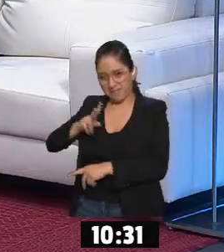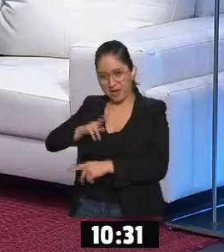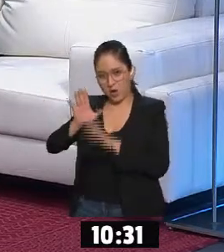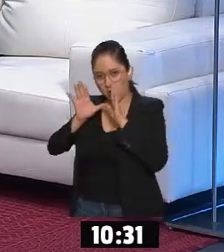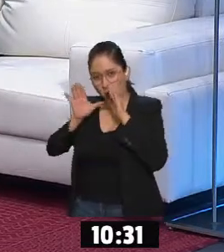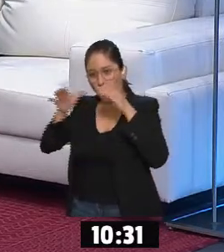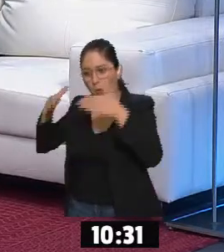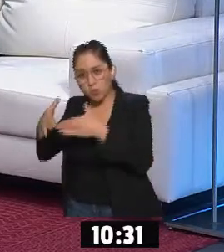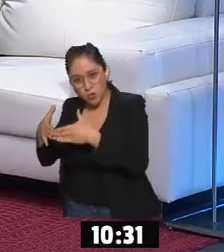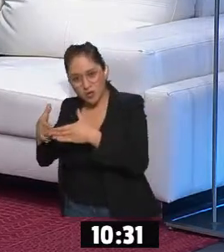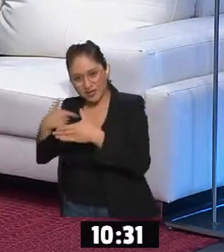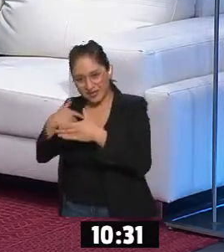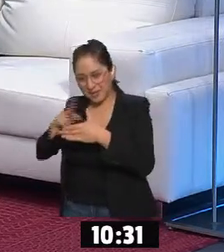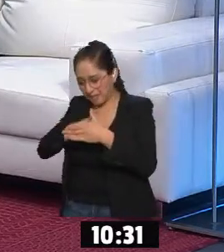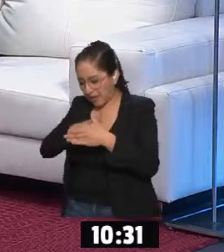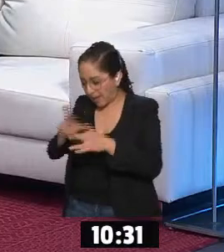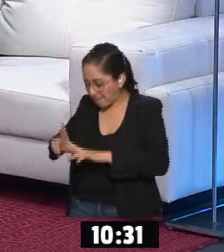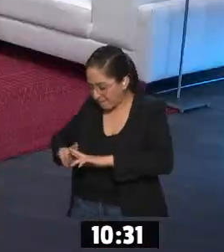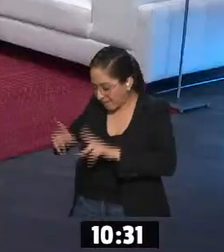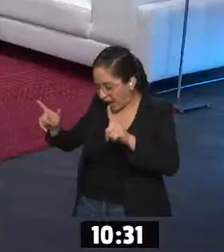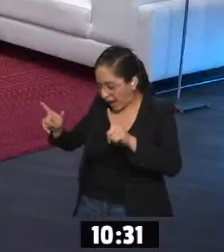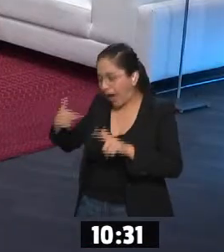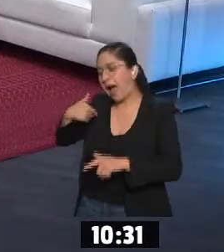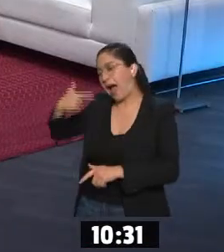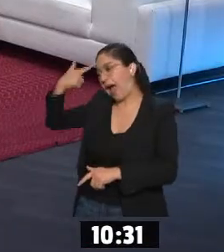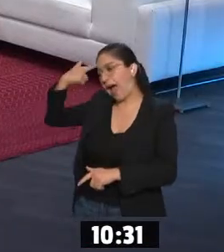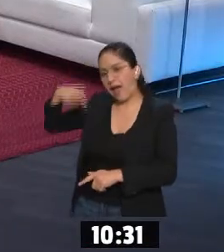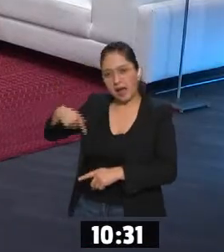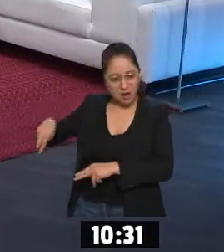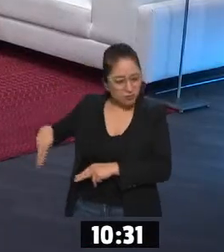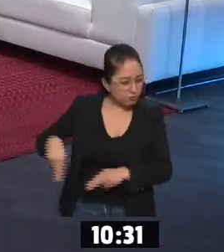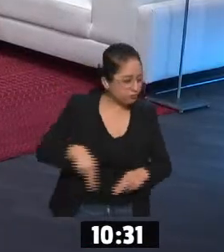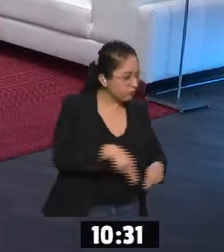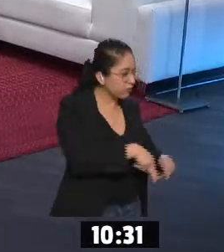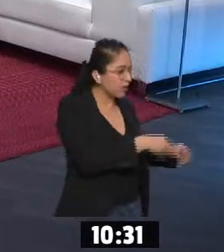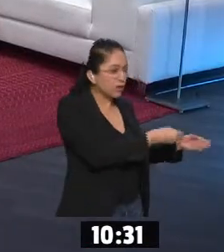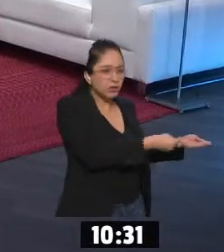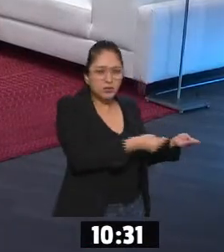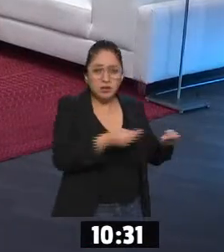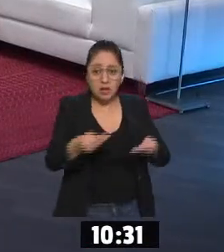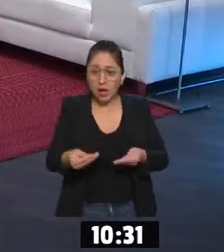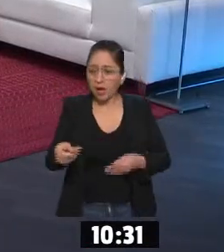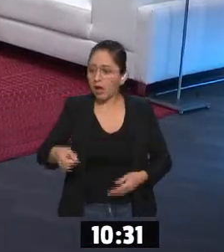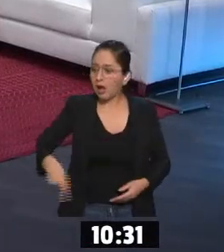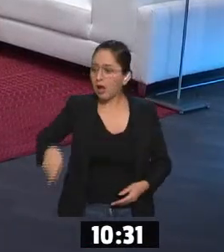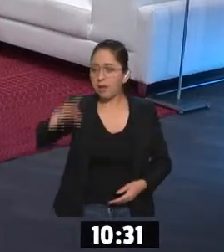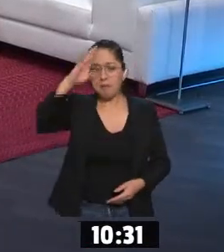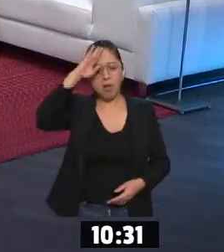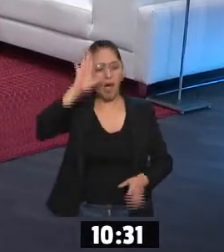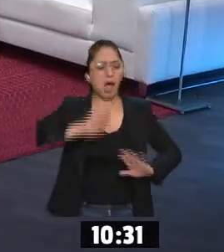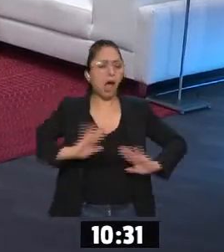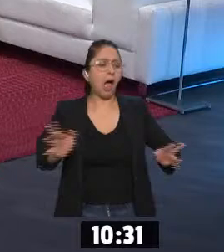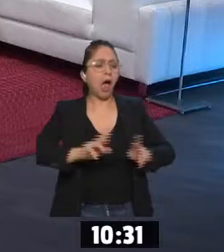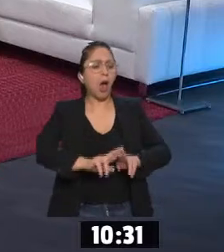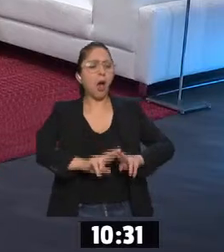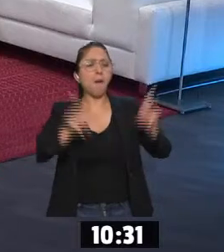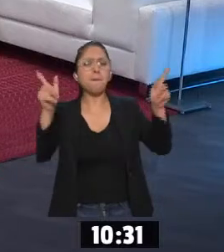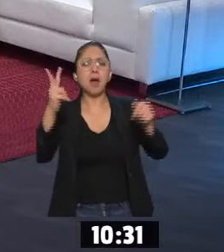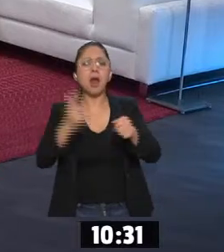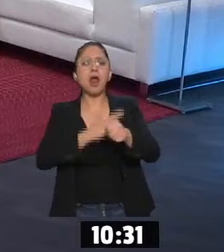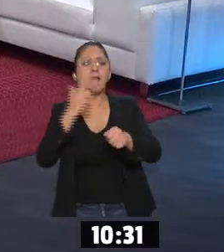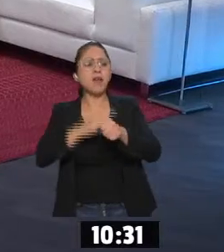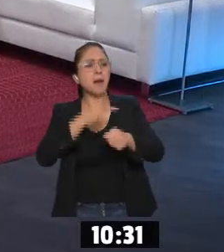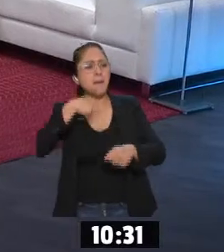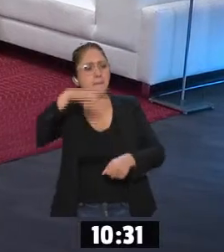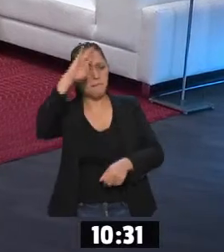algo, tú reparas el daño. Y el otro dijo, estos ya me rompieron el refresco, un refresco. Y ya se quieren escapar. Se